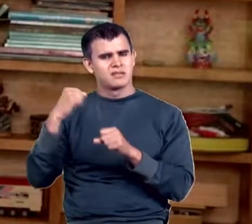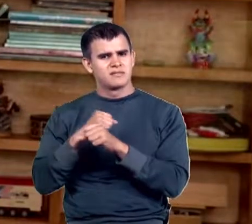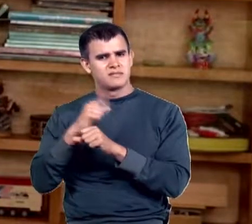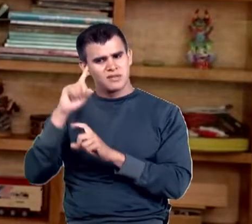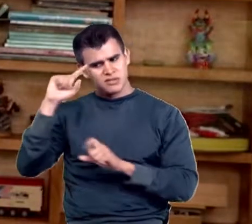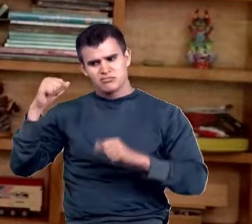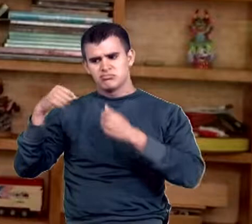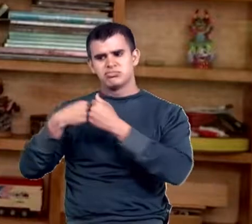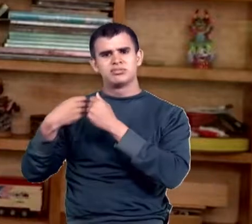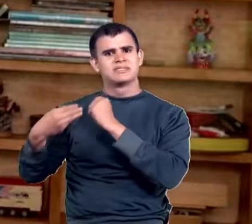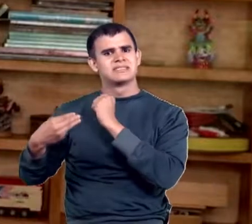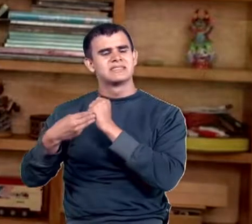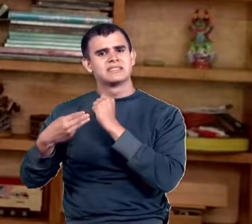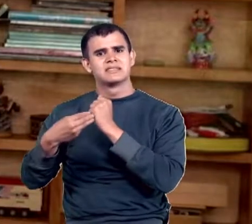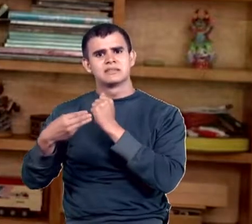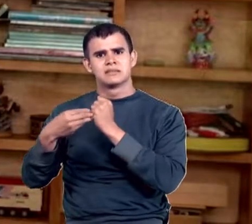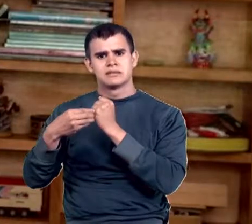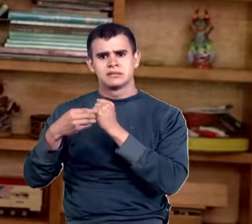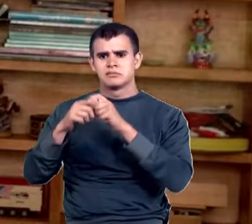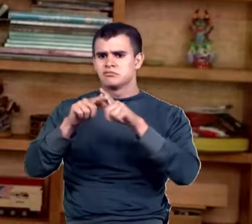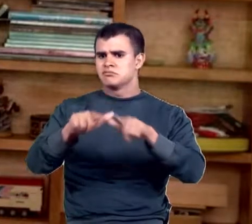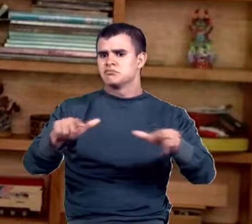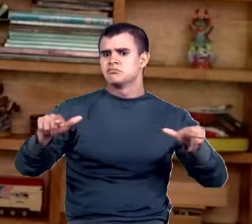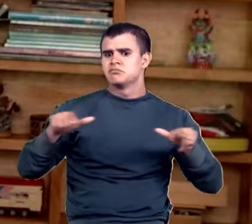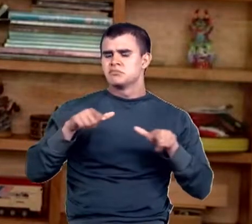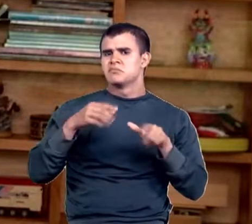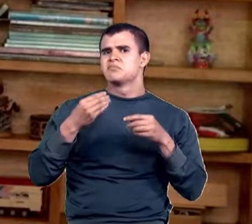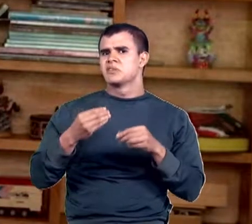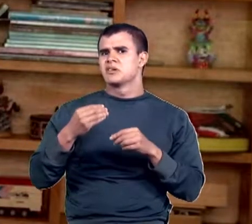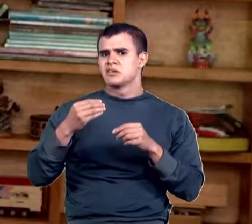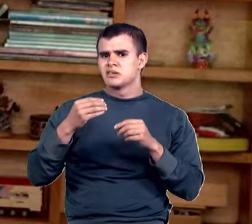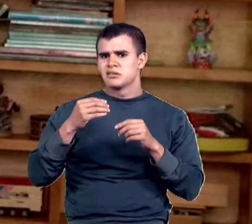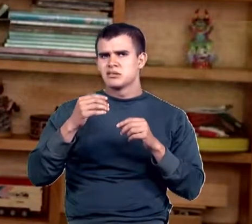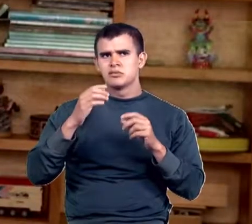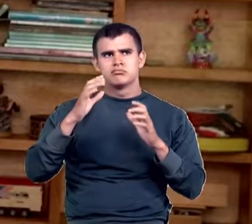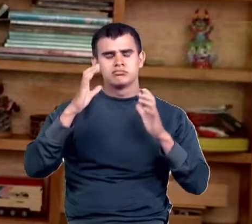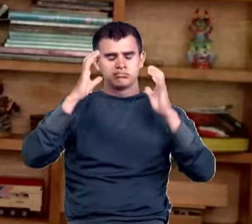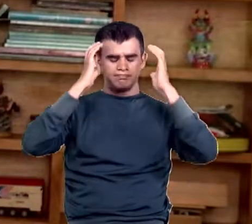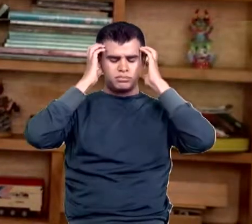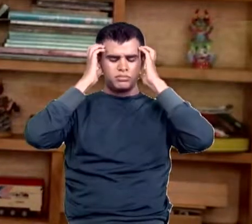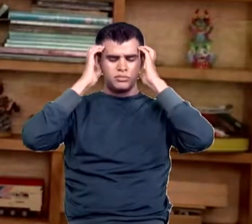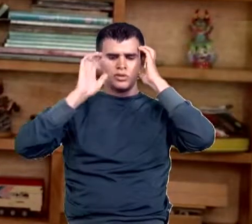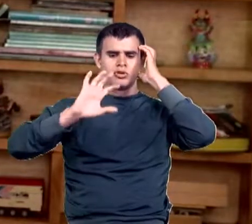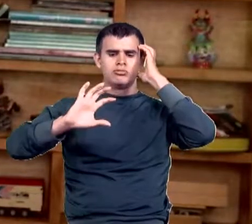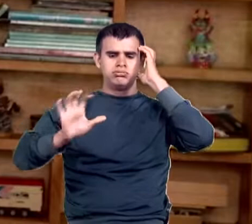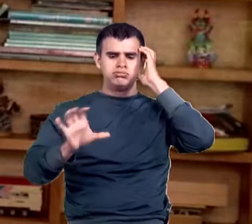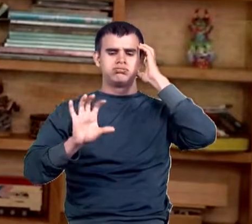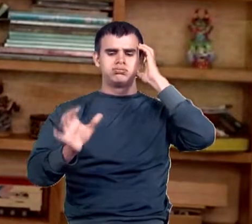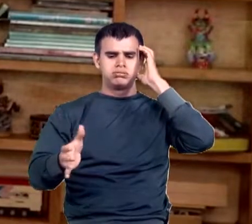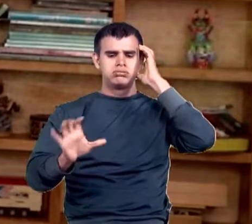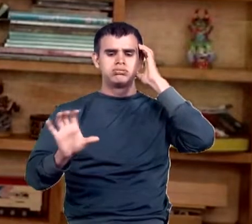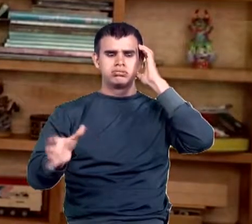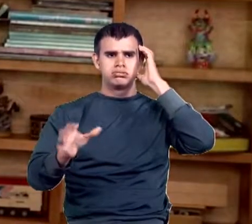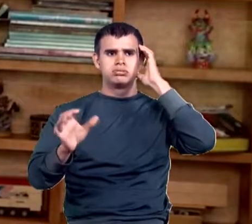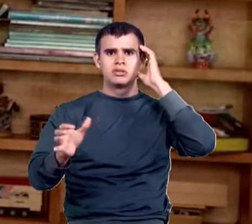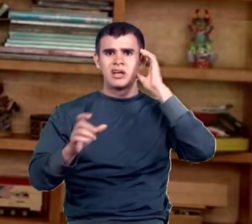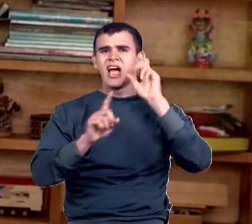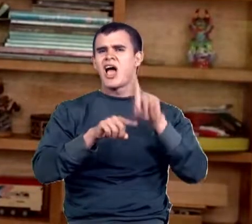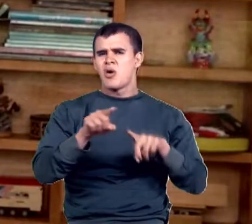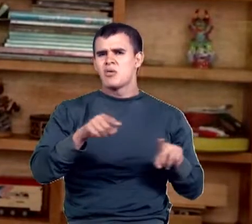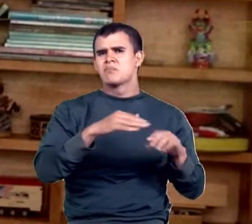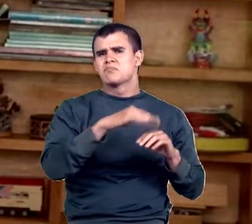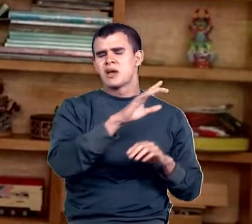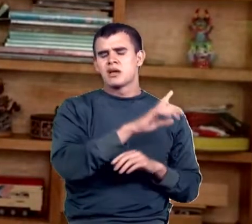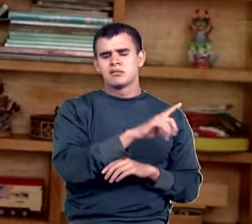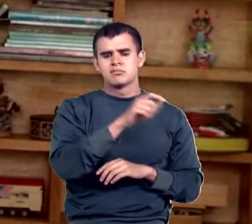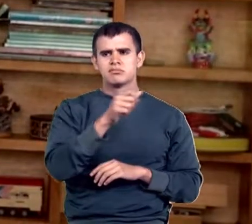trabajaba con el SENA, que teníamos un espacio suficientemente amplio para grabar en bloque porque muchos de los músicos tradicionales graban